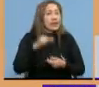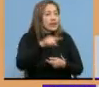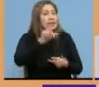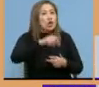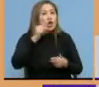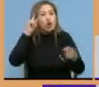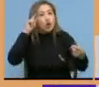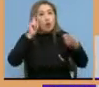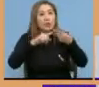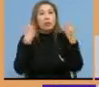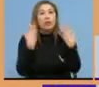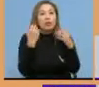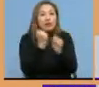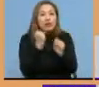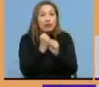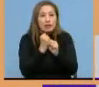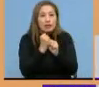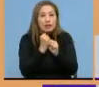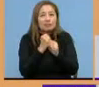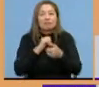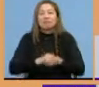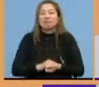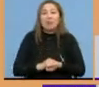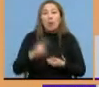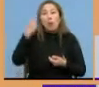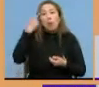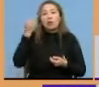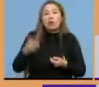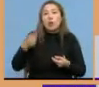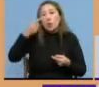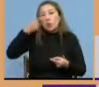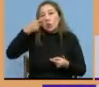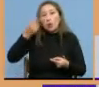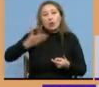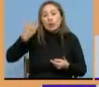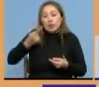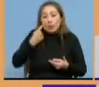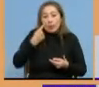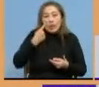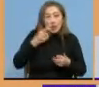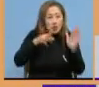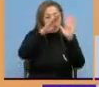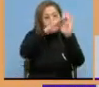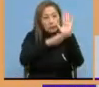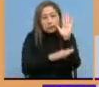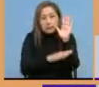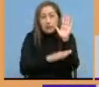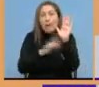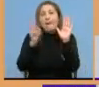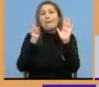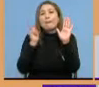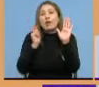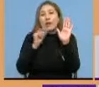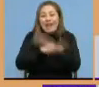sería otro desafío para trabajar ese es otro desafío para trabajar porque últimamente lo estamos notando en los registros que se hacen por medio del